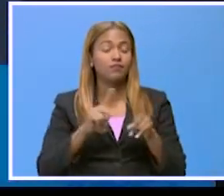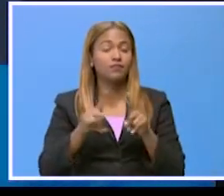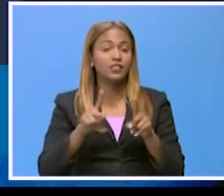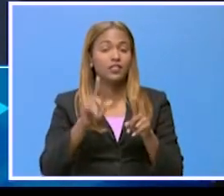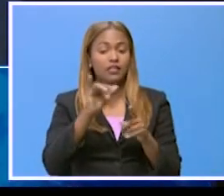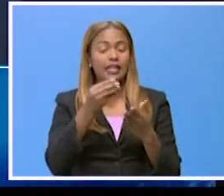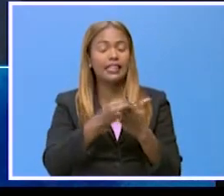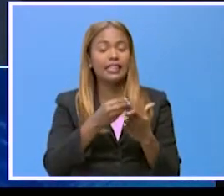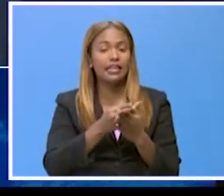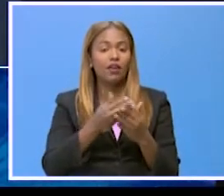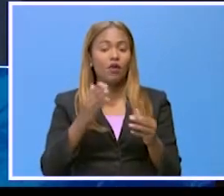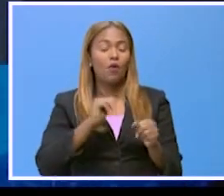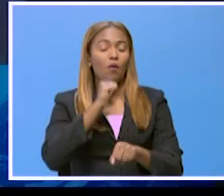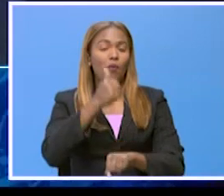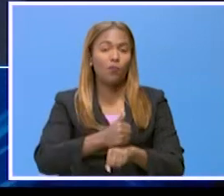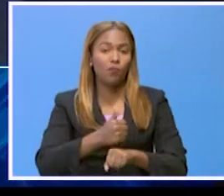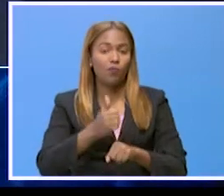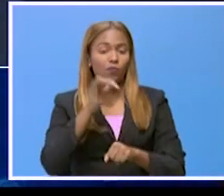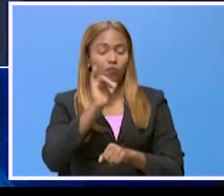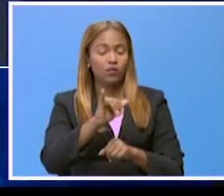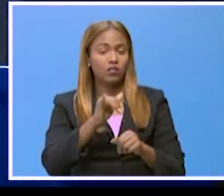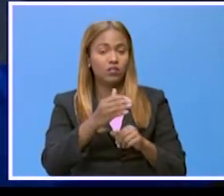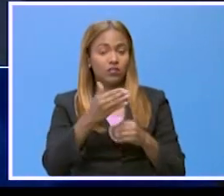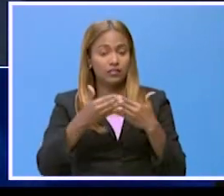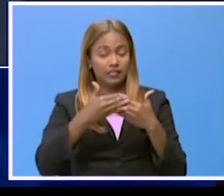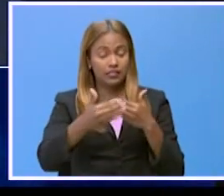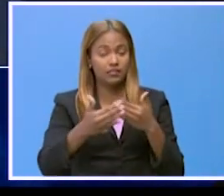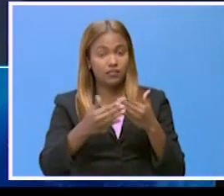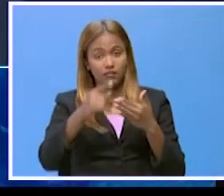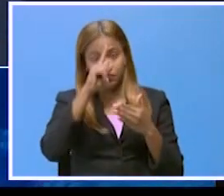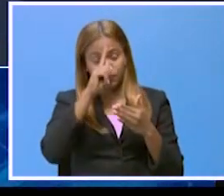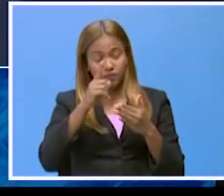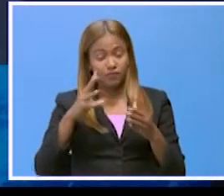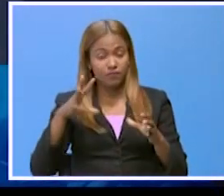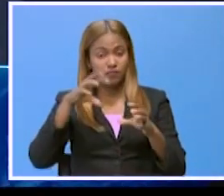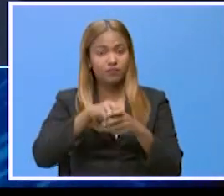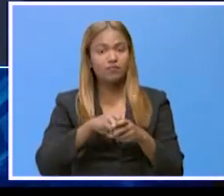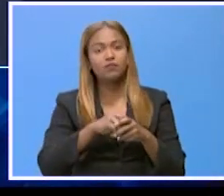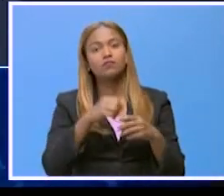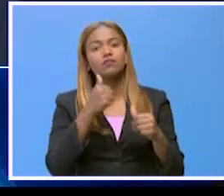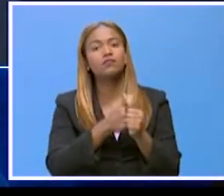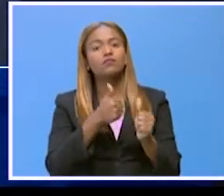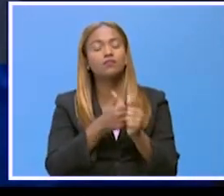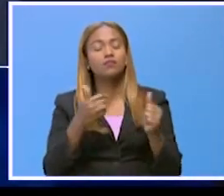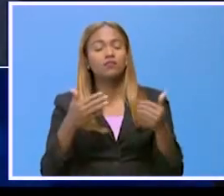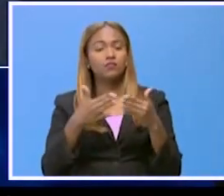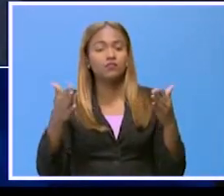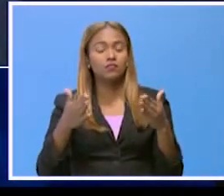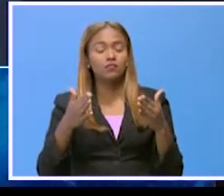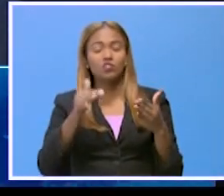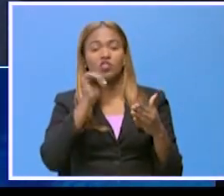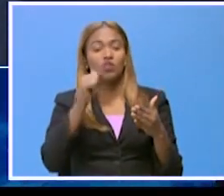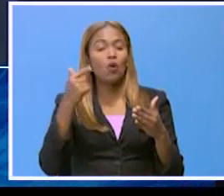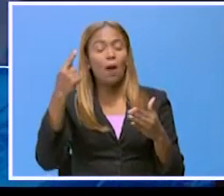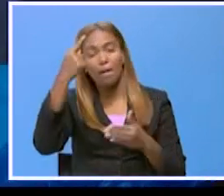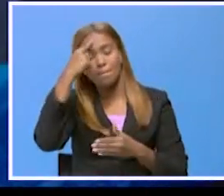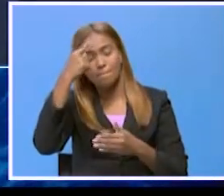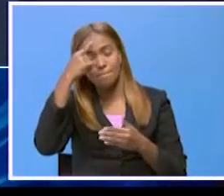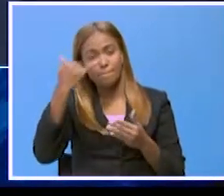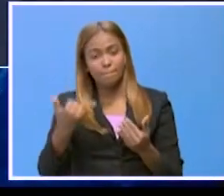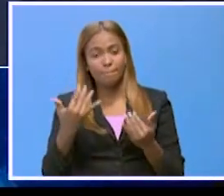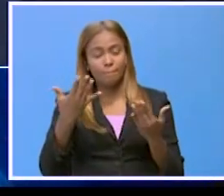presupuesto base del 26 prototipo general que no consideraba la